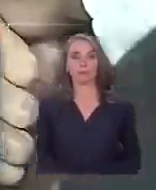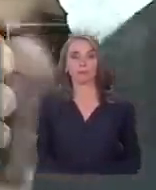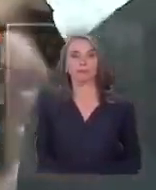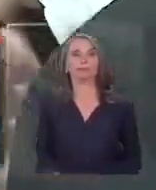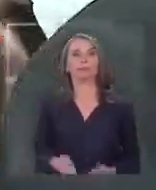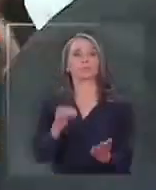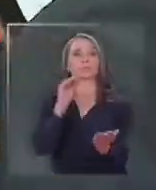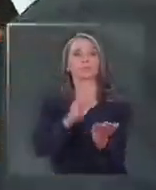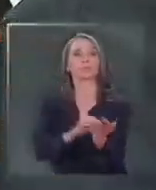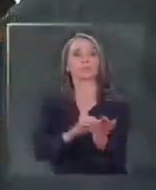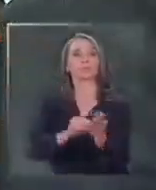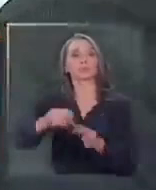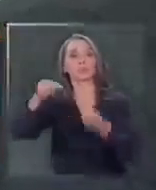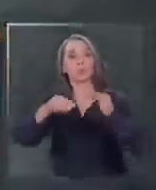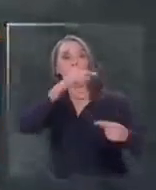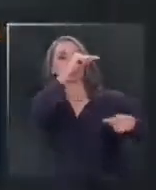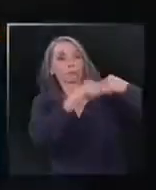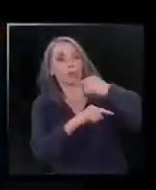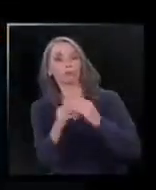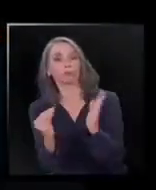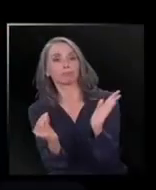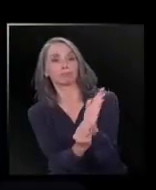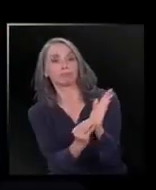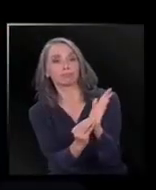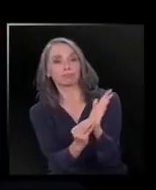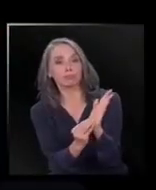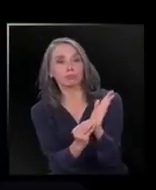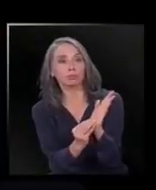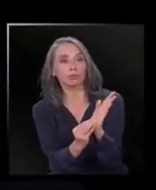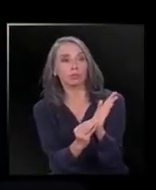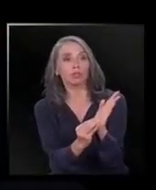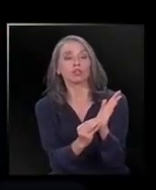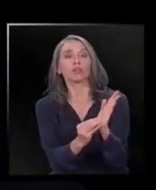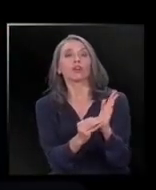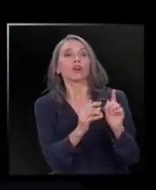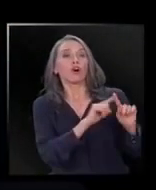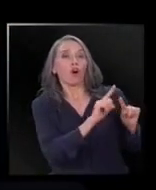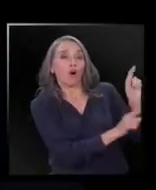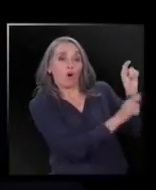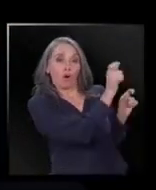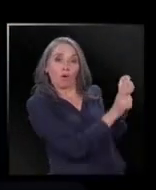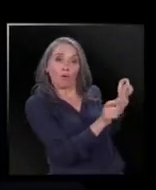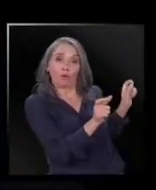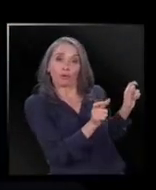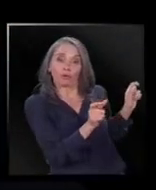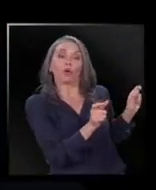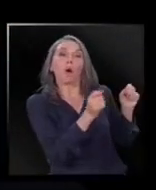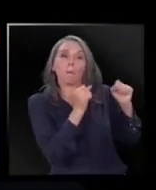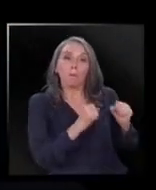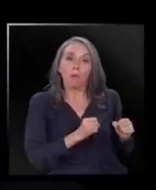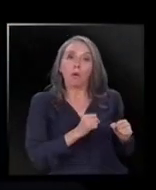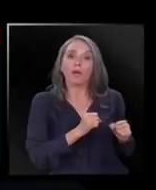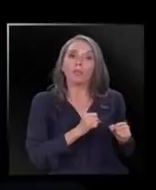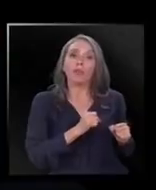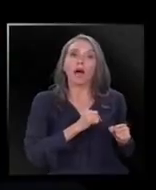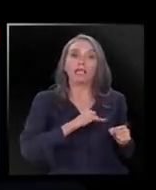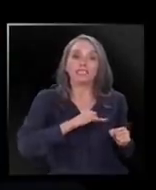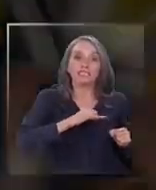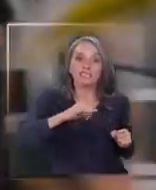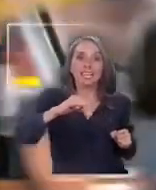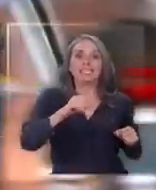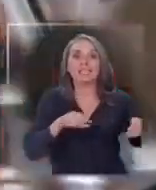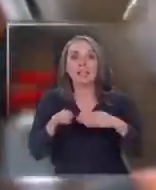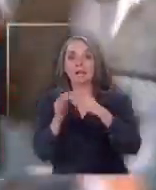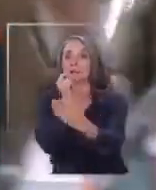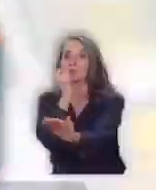Sentó un precedente justamente para que todos los demás puedan seguir el camino.